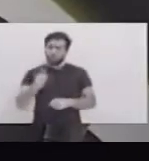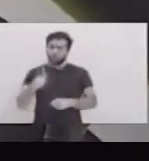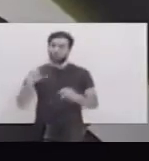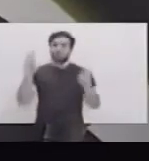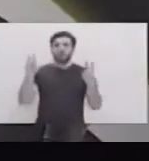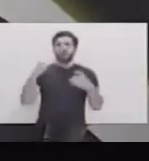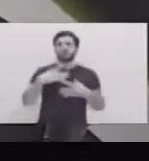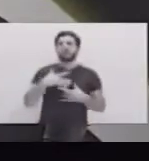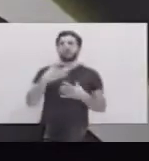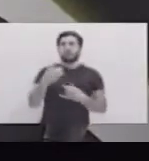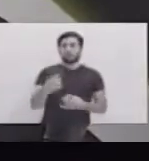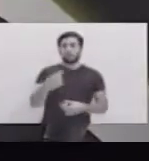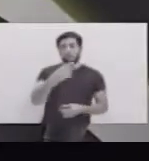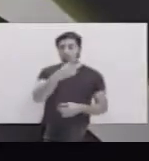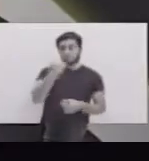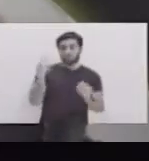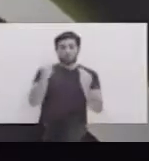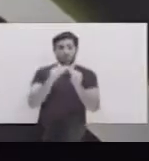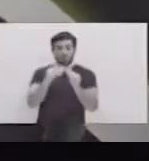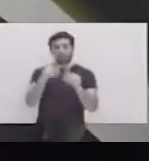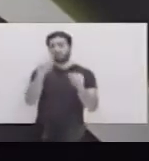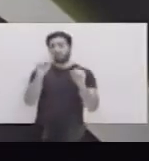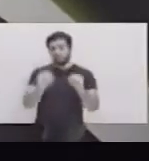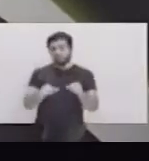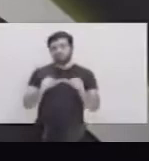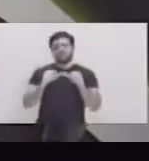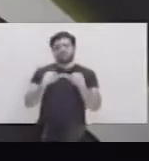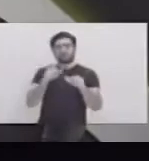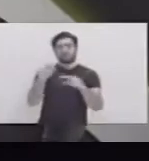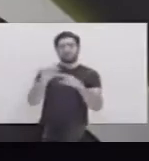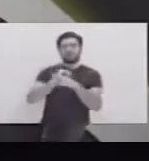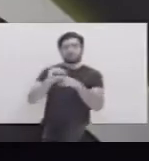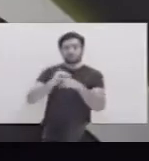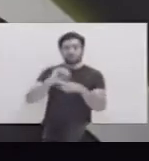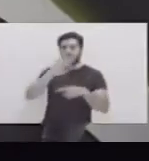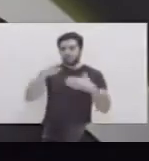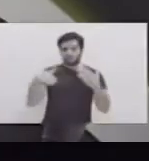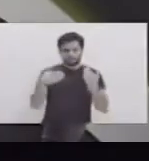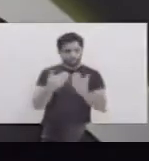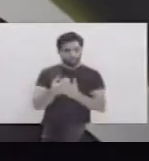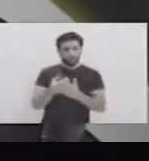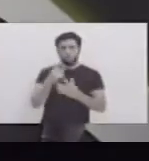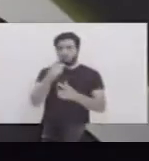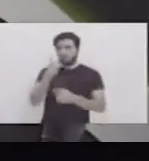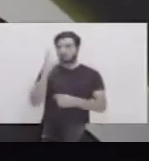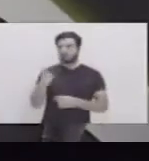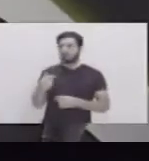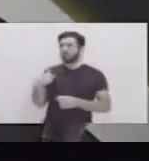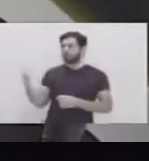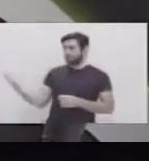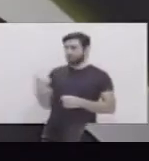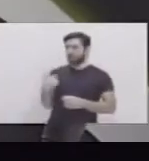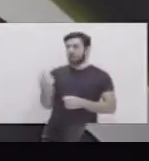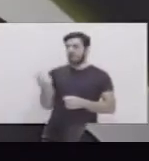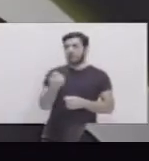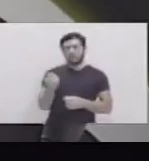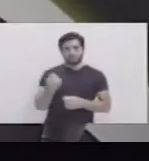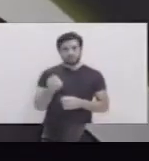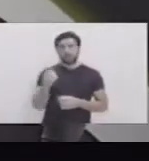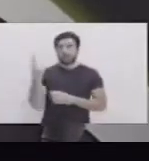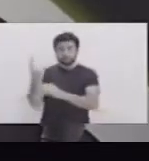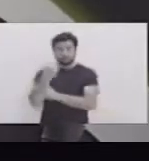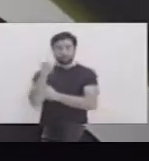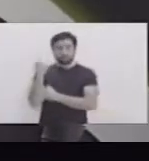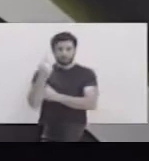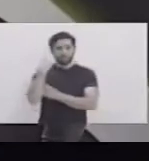tiempo, gracias por este tema tan interesante. Ustedes en casa, pues traten de poner en práctica todos estos aspectos y mantener esa